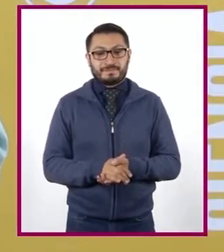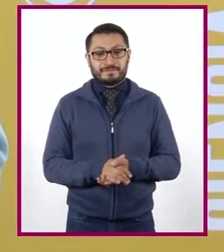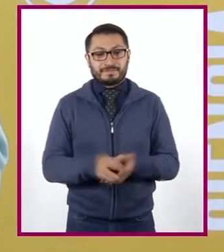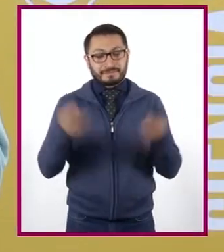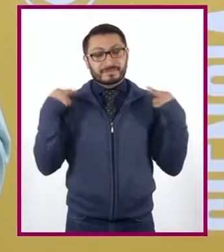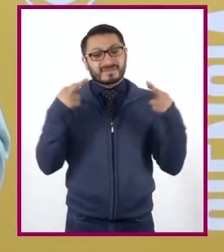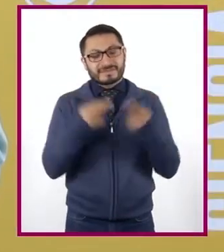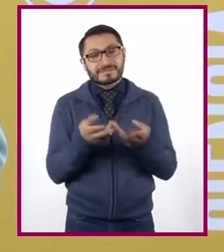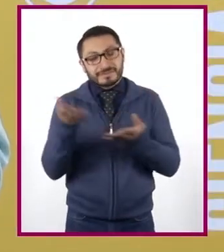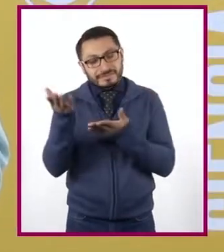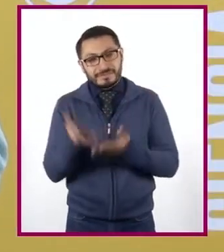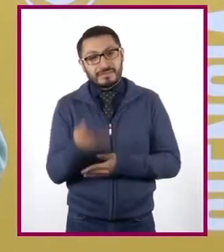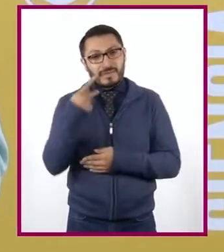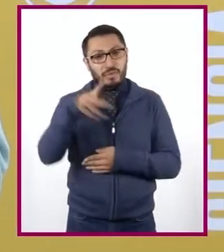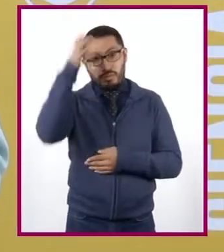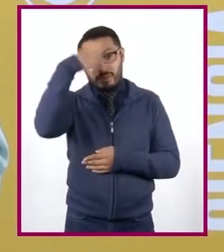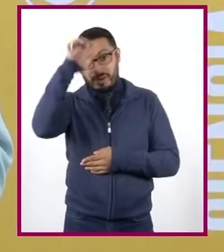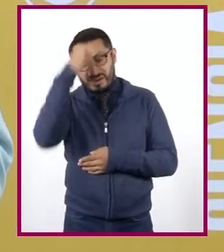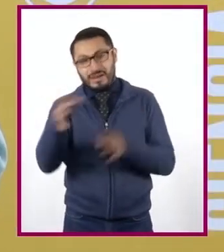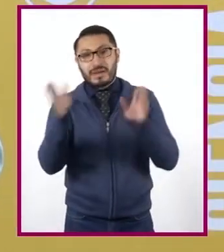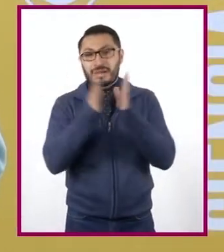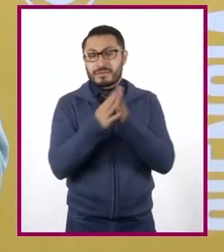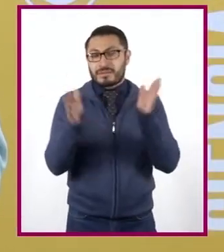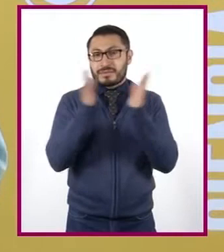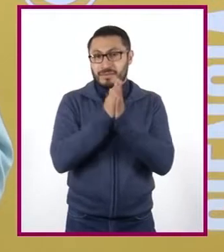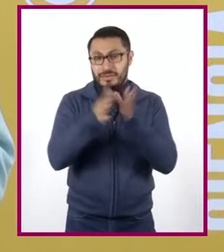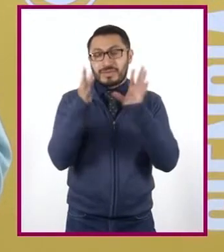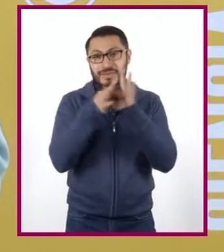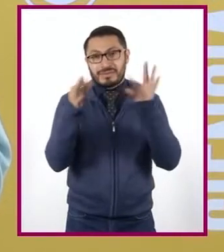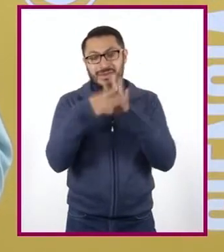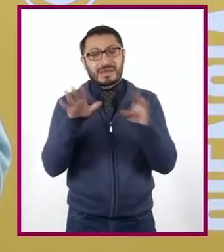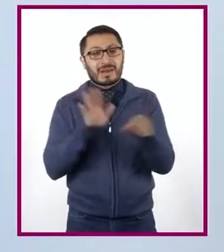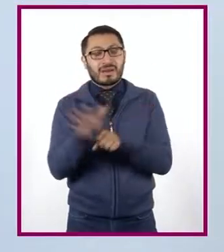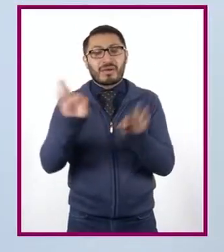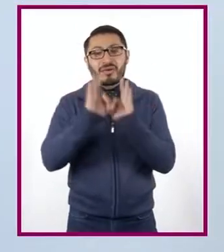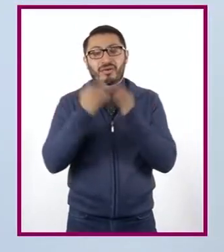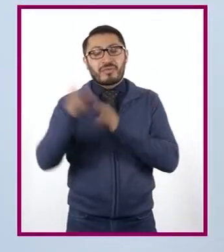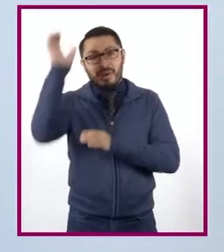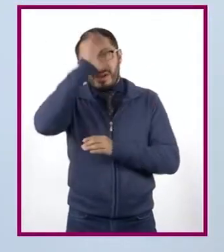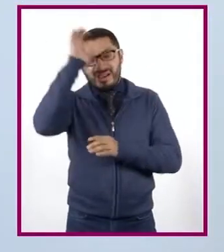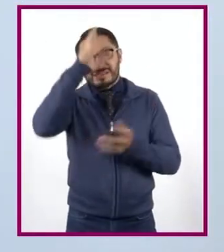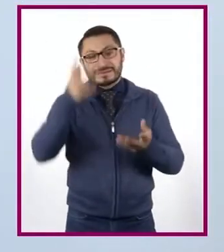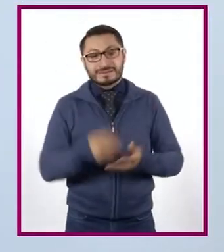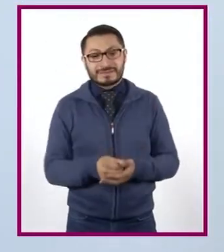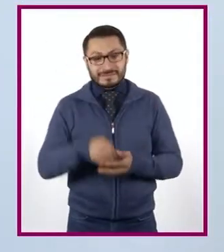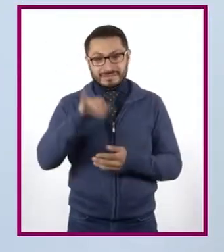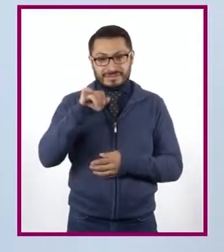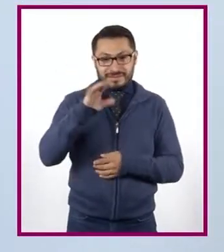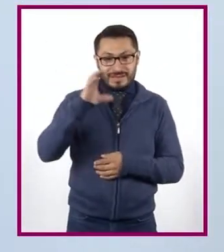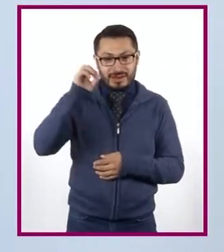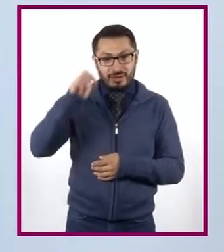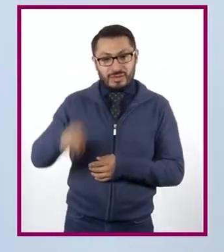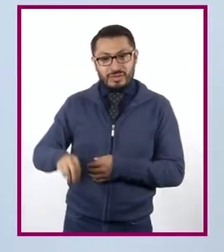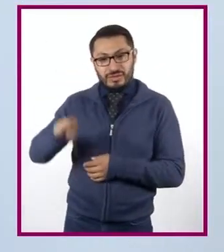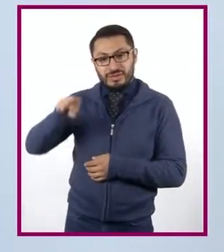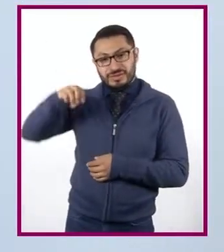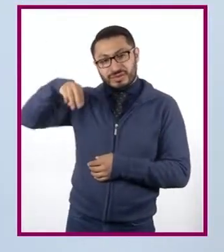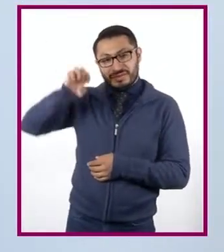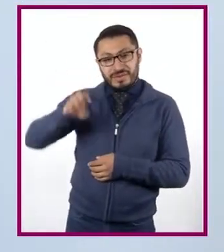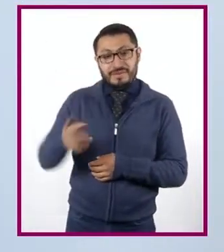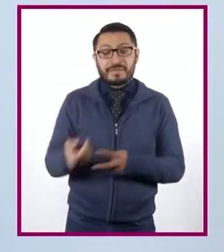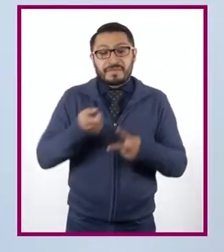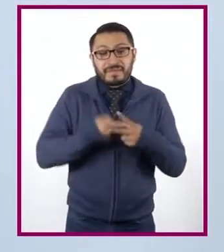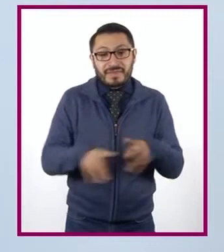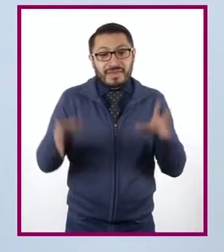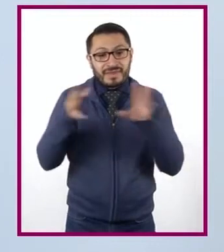Maestro, con base a su experiencia, háblenos por favor acerca de los modelos científicos. Claro que sí, Cosme. Para empezar, habría